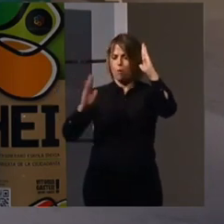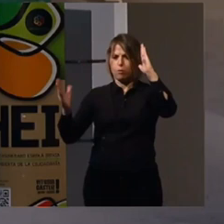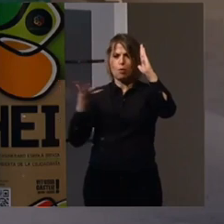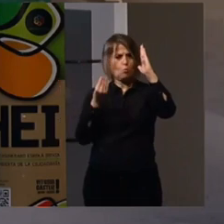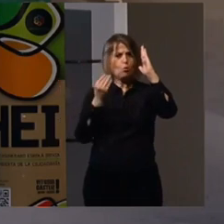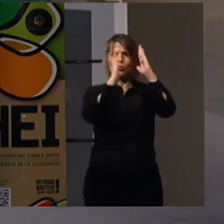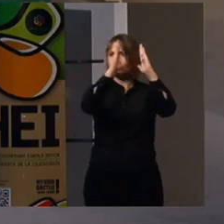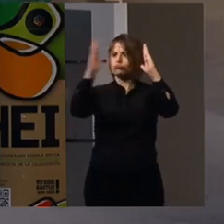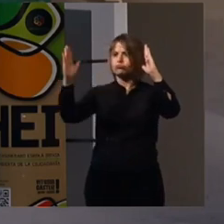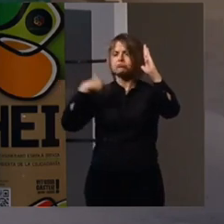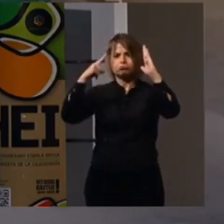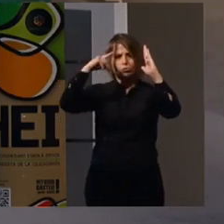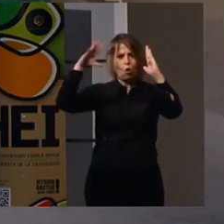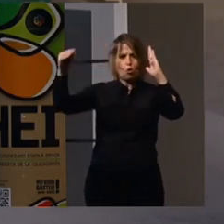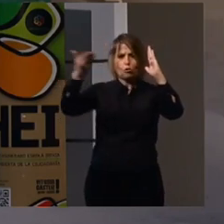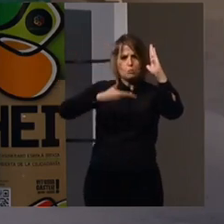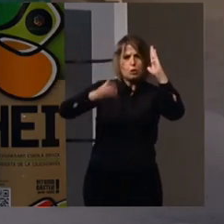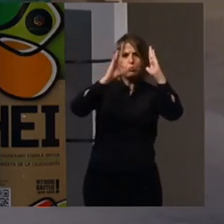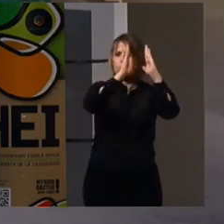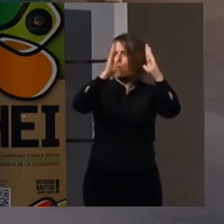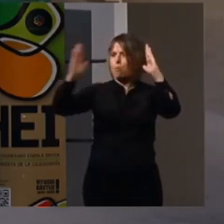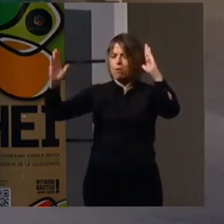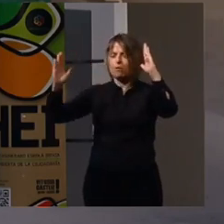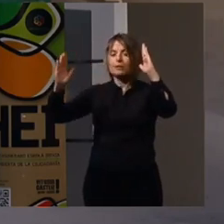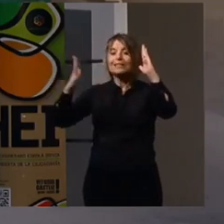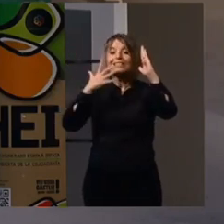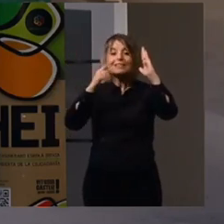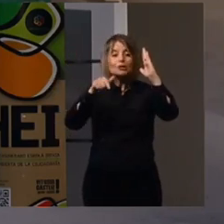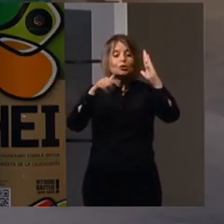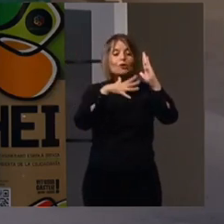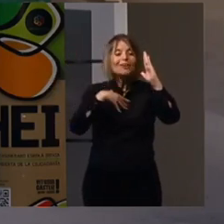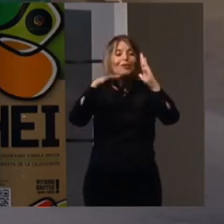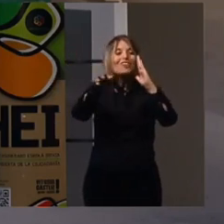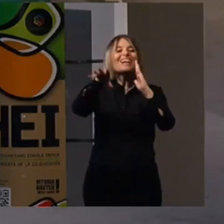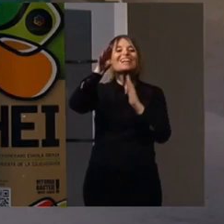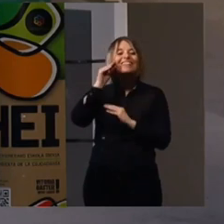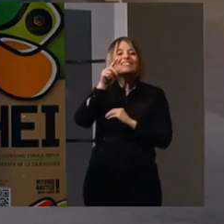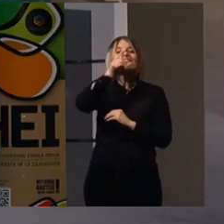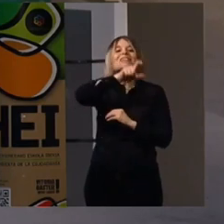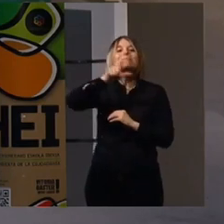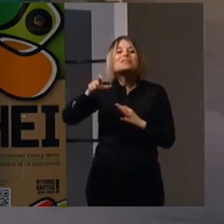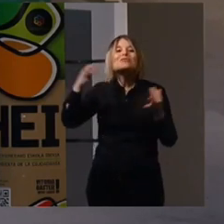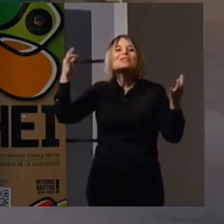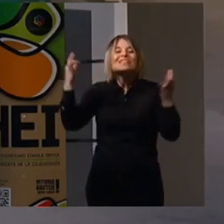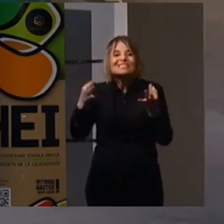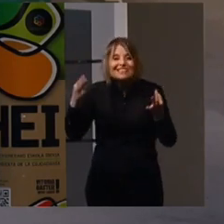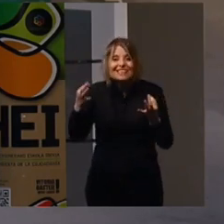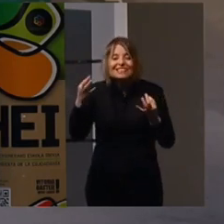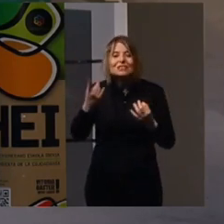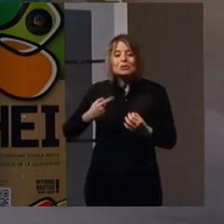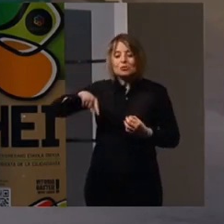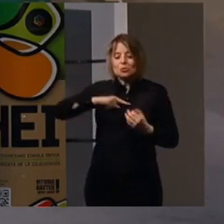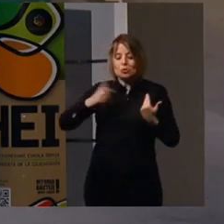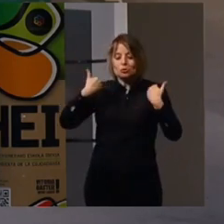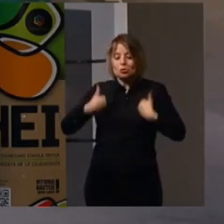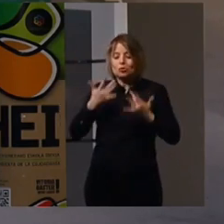muchos libros y que hay un montón de conocimiento en dos o tres estanterías. Pero si quiero entender qué somos los seres humanos, cuál es nuestra subjetividad, ¿no? ¿Cuál es